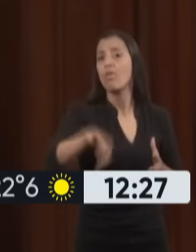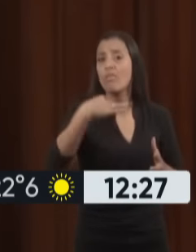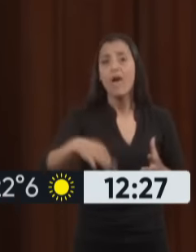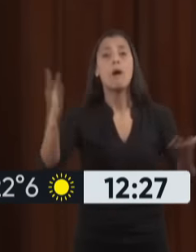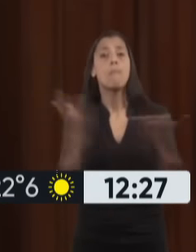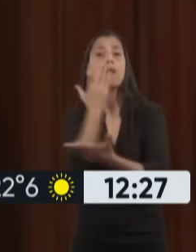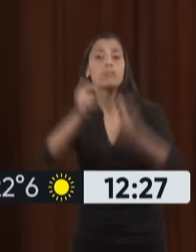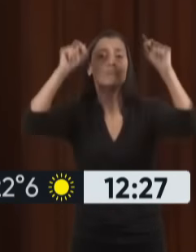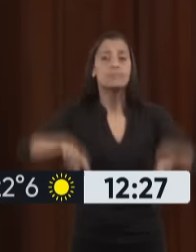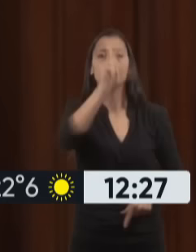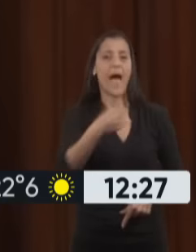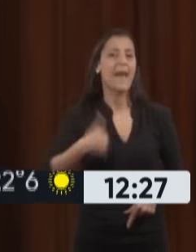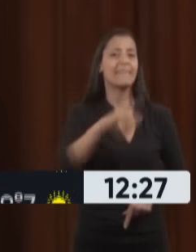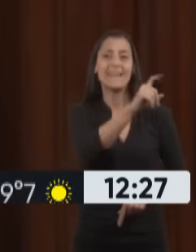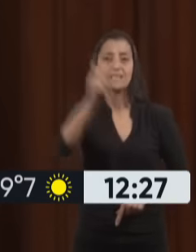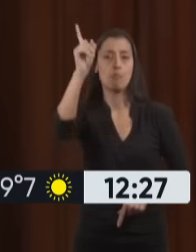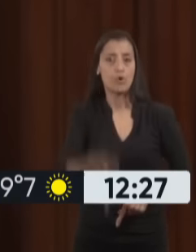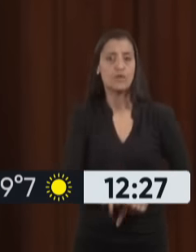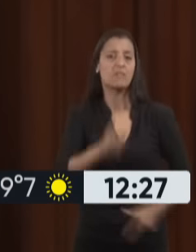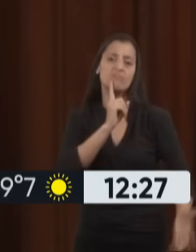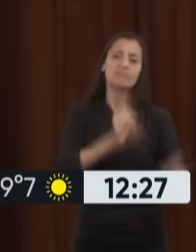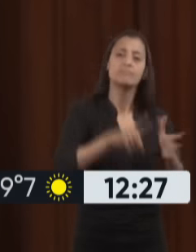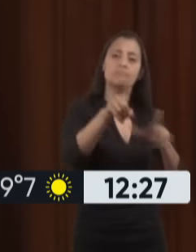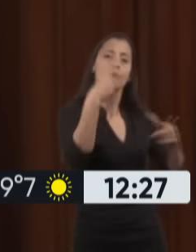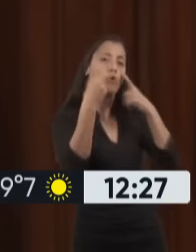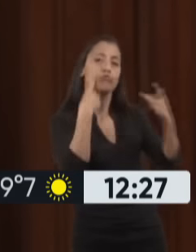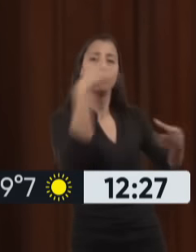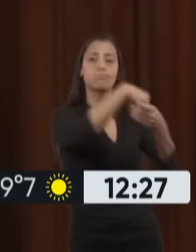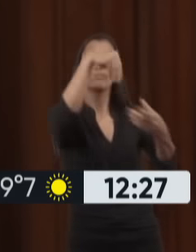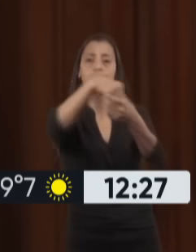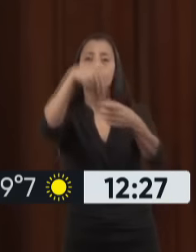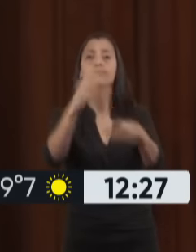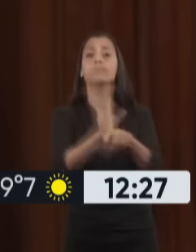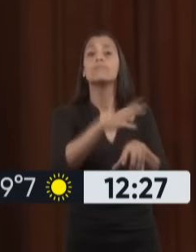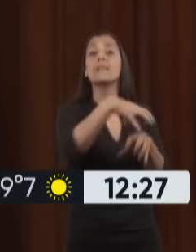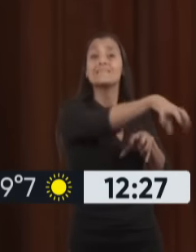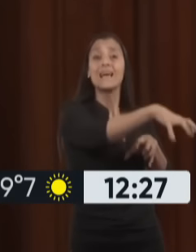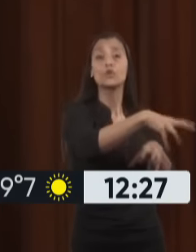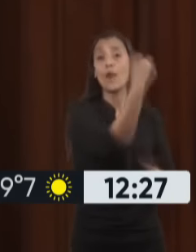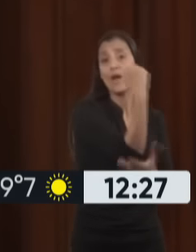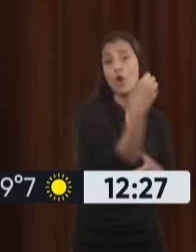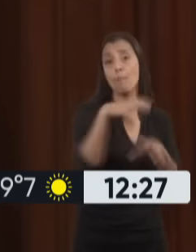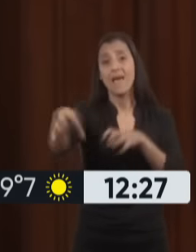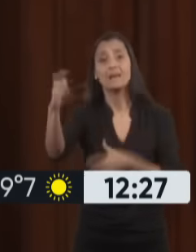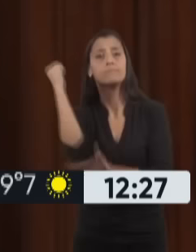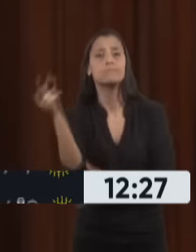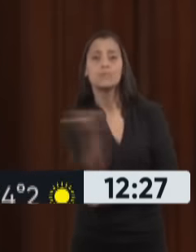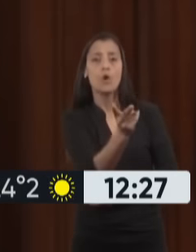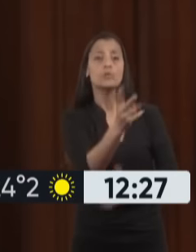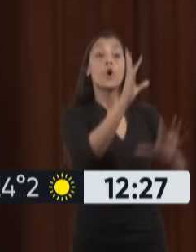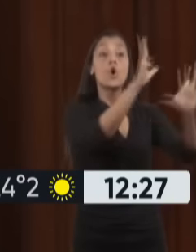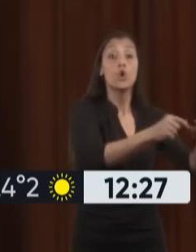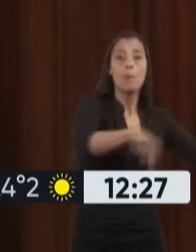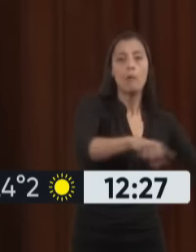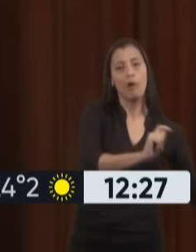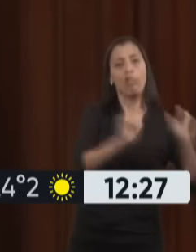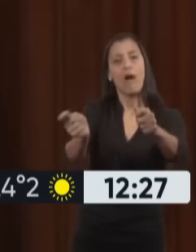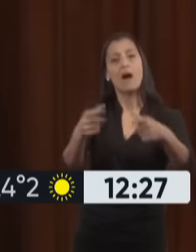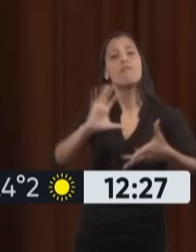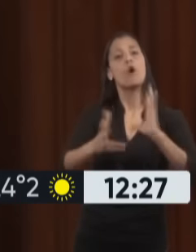acá, y empezó a arbitrar con mano férrea la relación entre los distintos sectores de la economía, robándole a uno para darles a